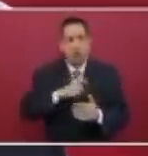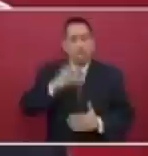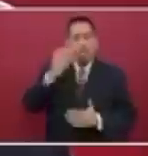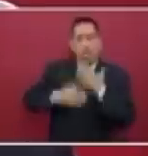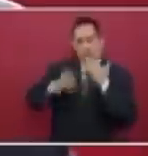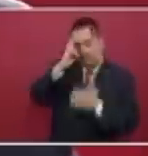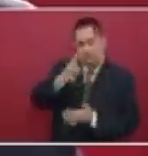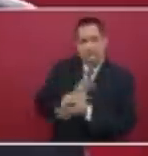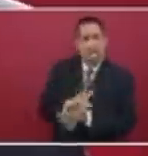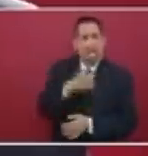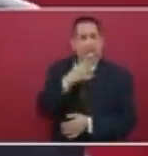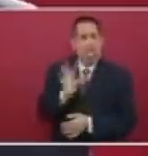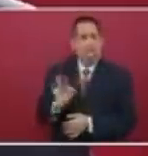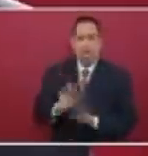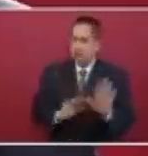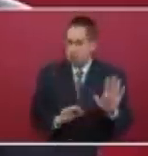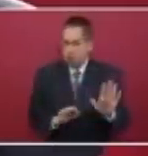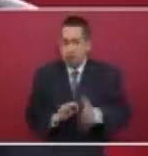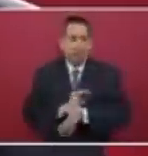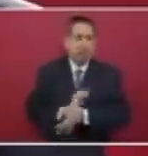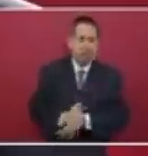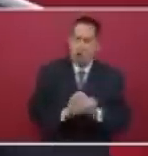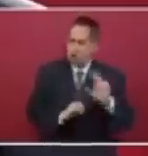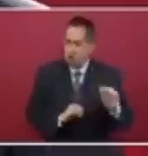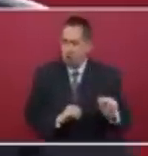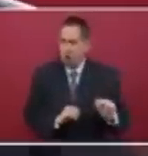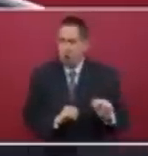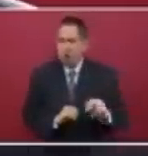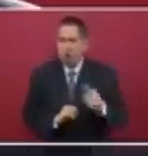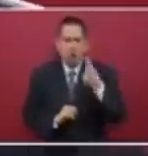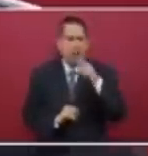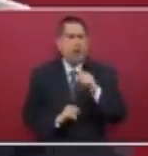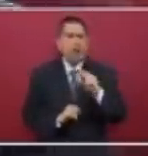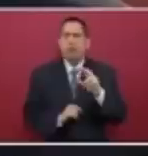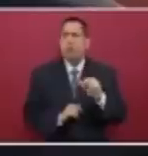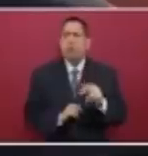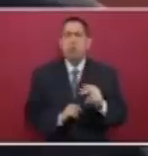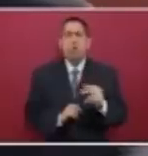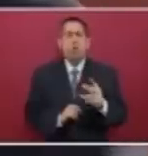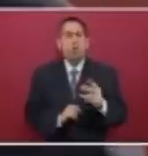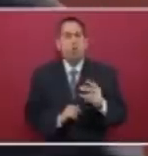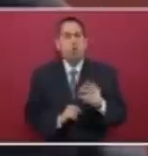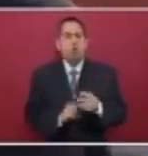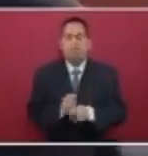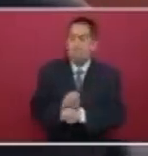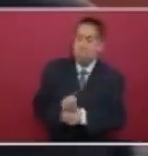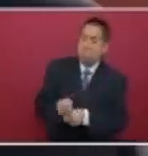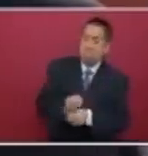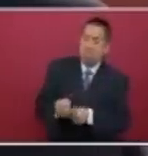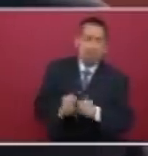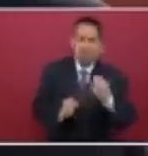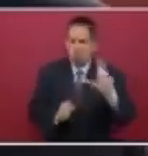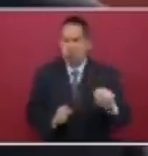para que lo discriminen para que no los maltraten